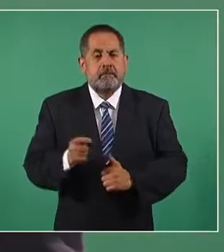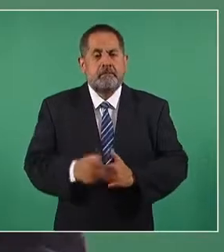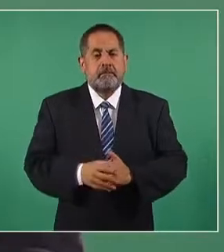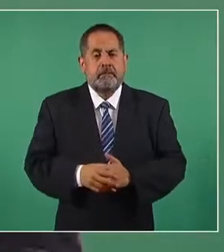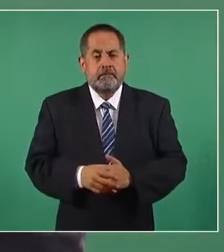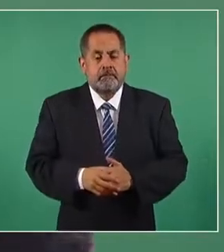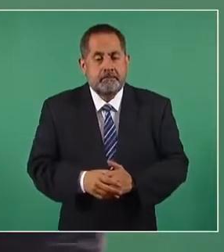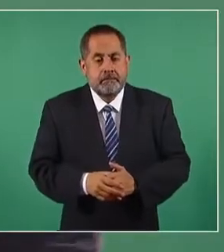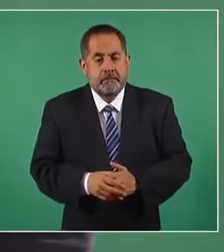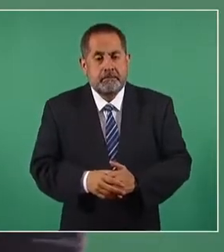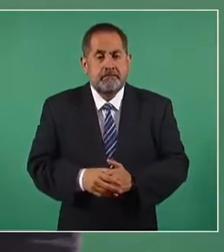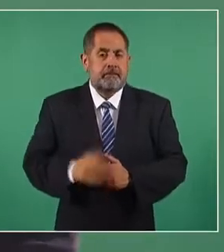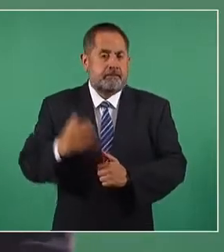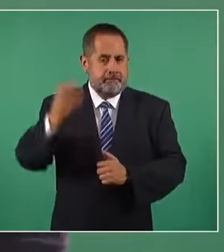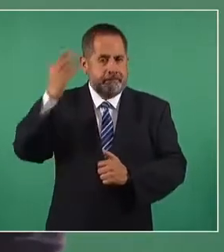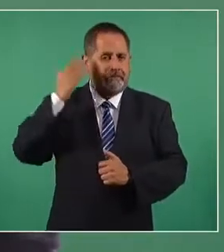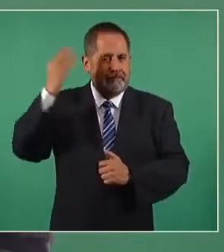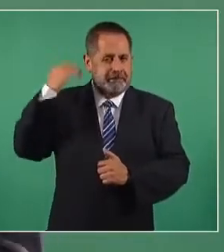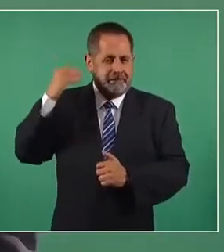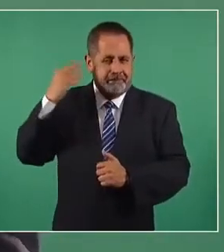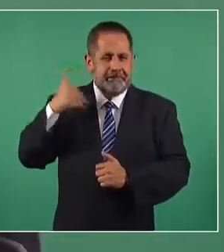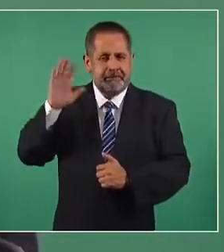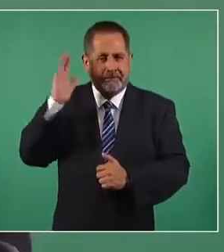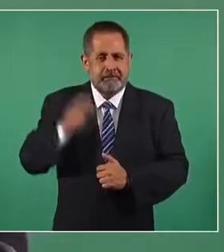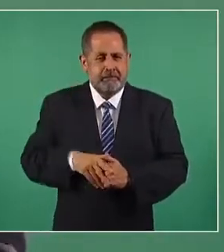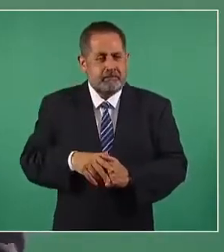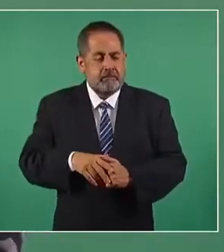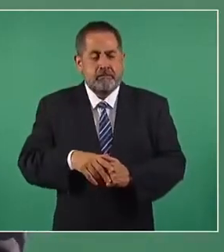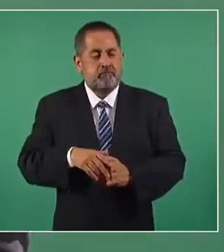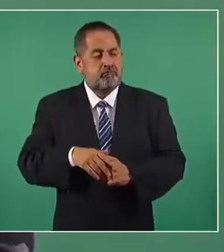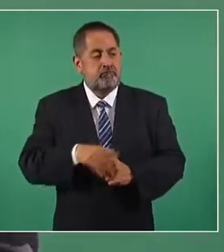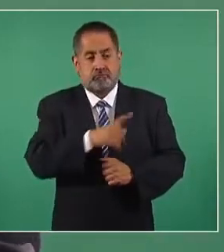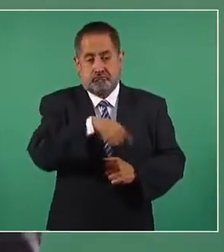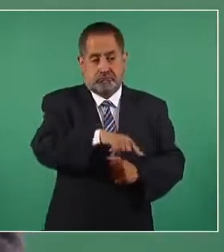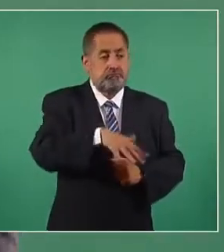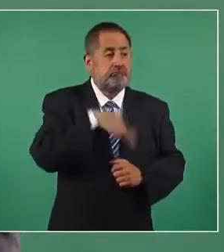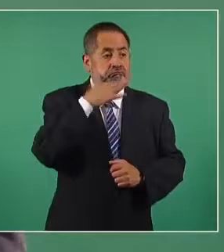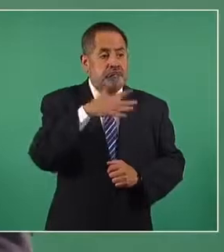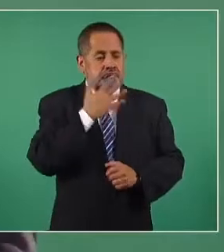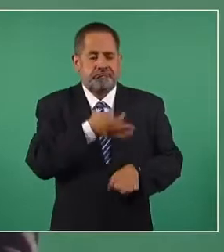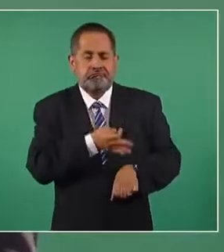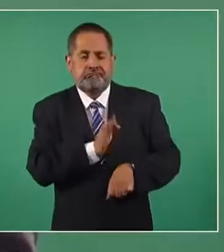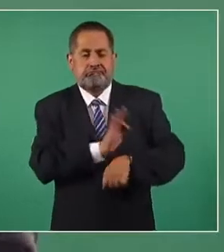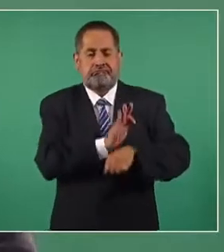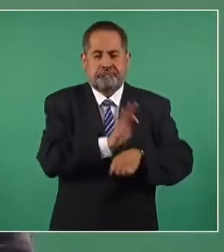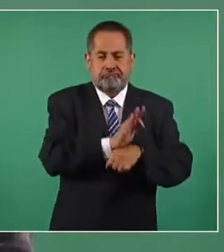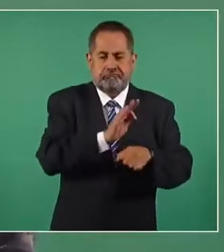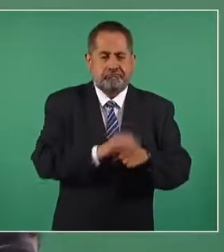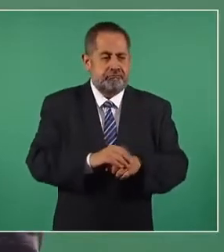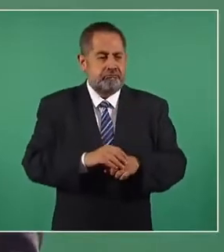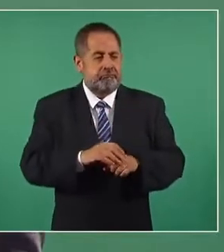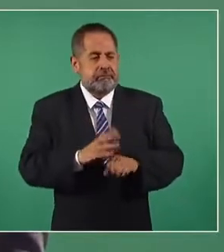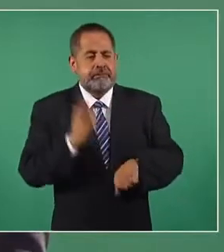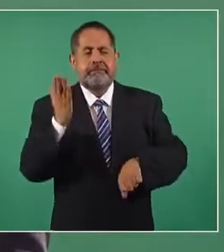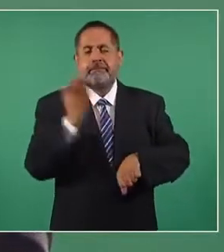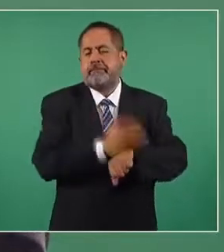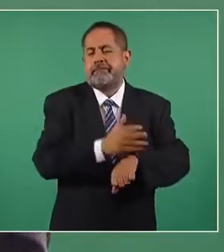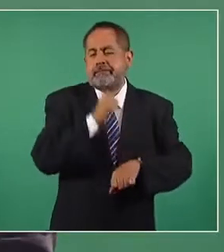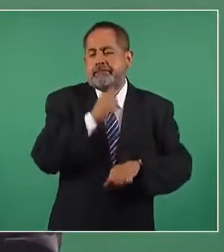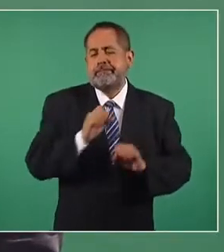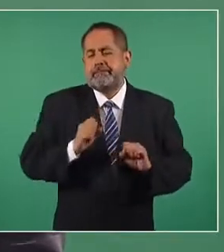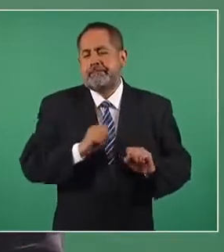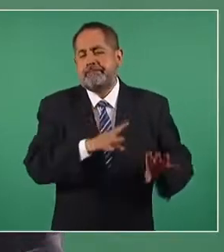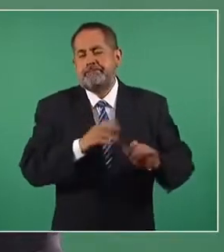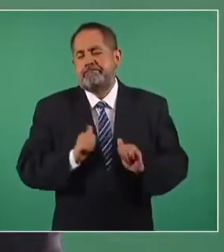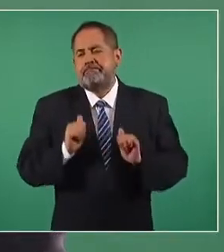porque antes tenían protección, había la impunidad, que no es